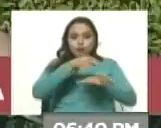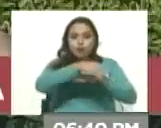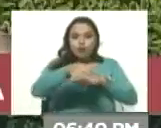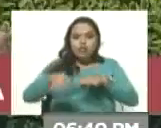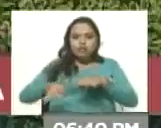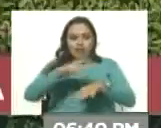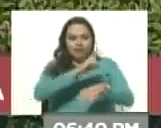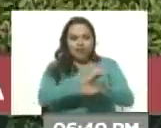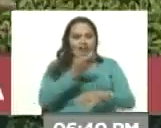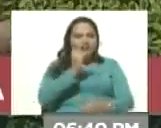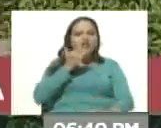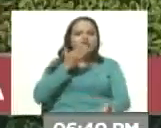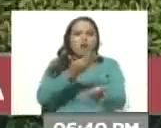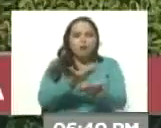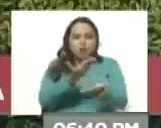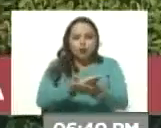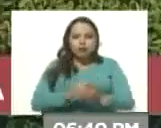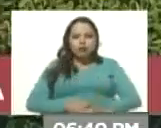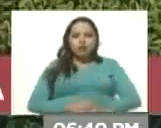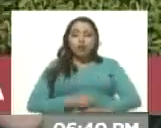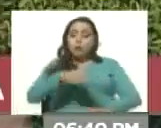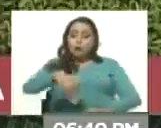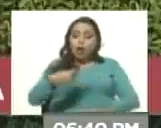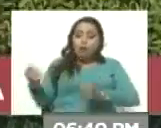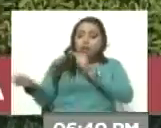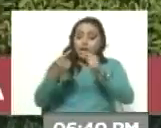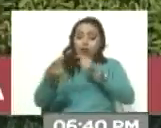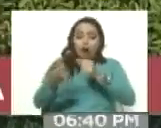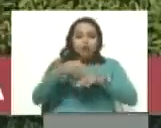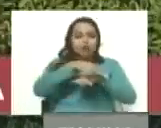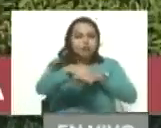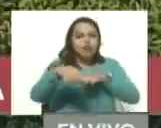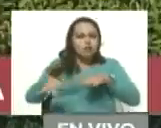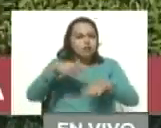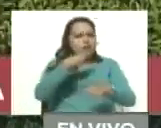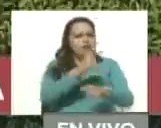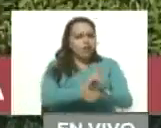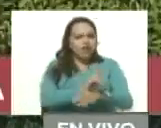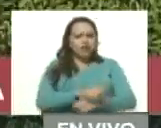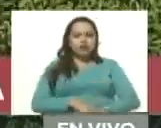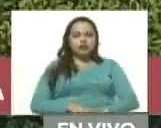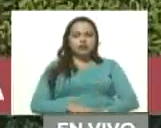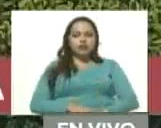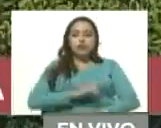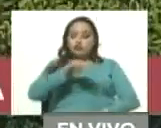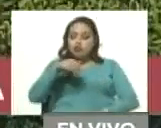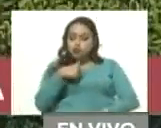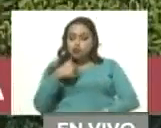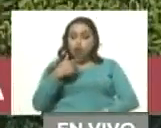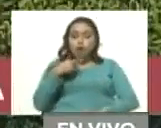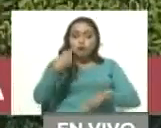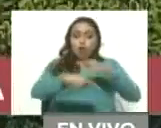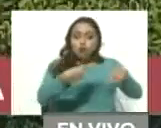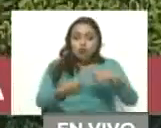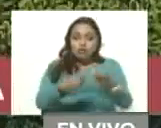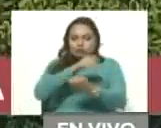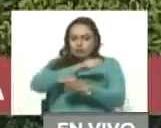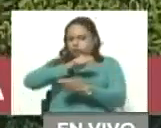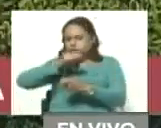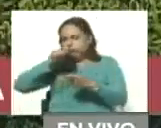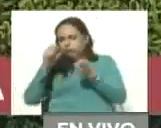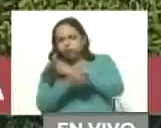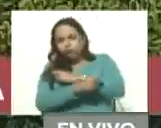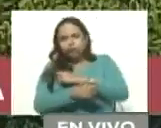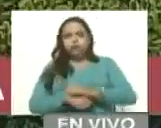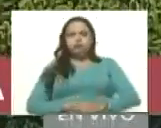proponiendo allí que por lo menos se debatiera el nombre del municipio este estamos en un proceso de transformación